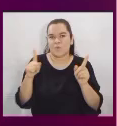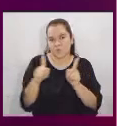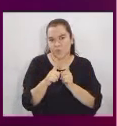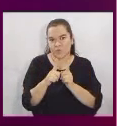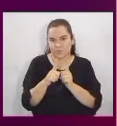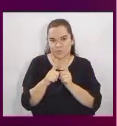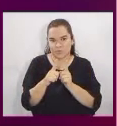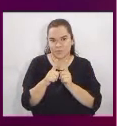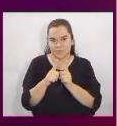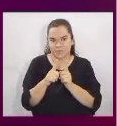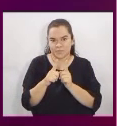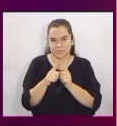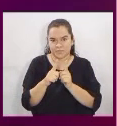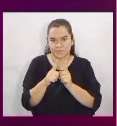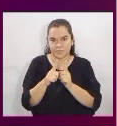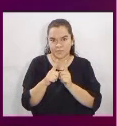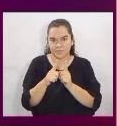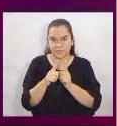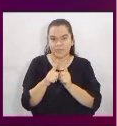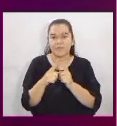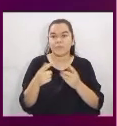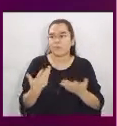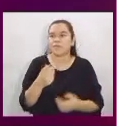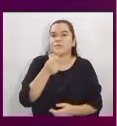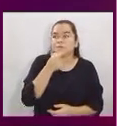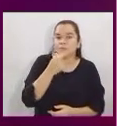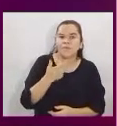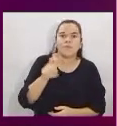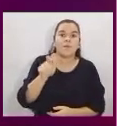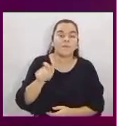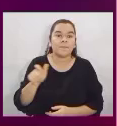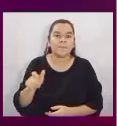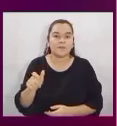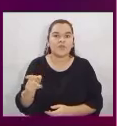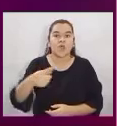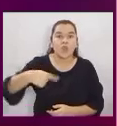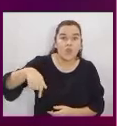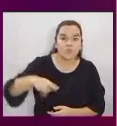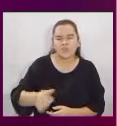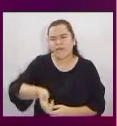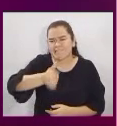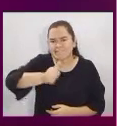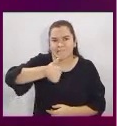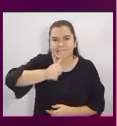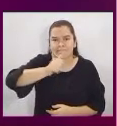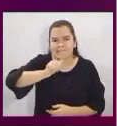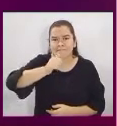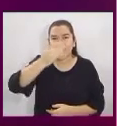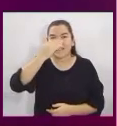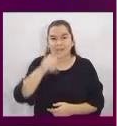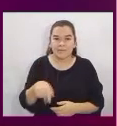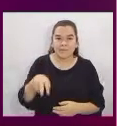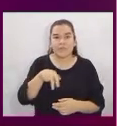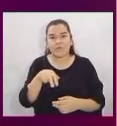todos a ver o haber experimentado en algún momento, cuando queremos tener el